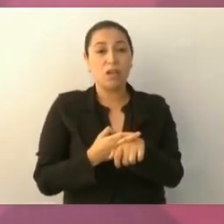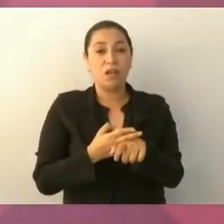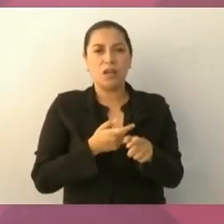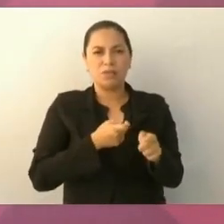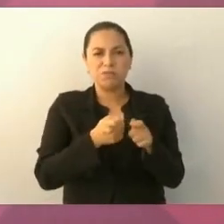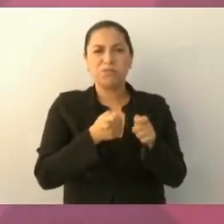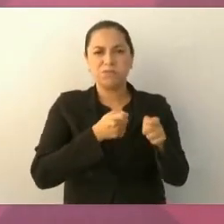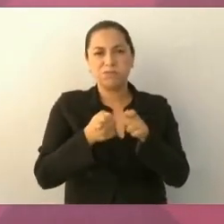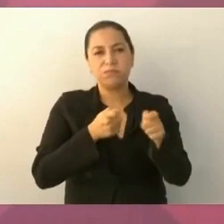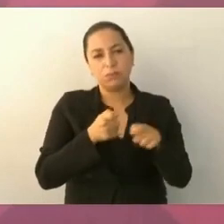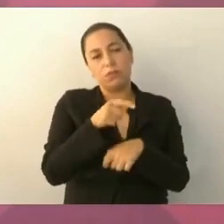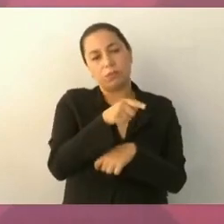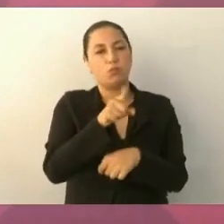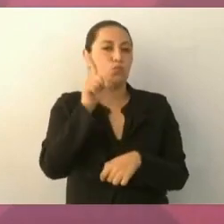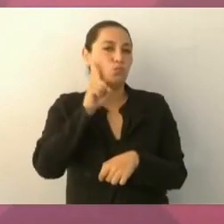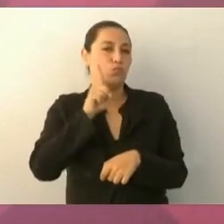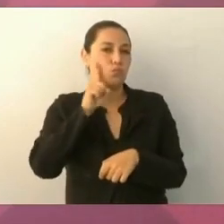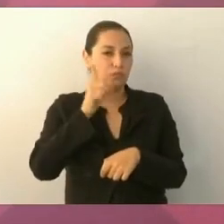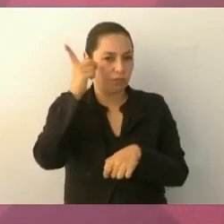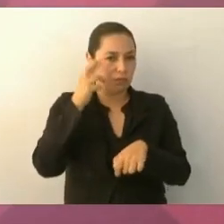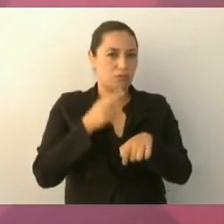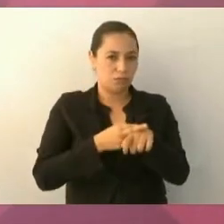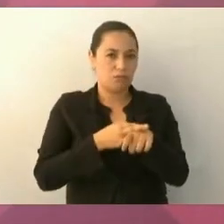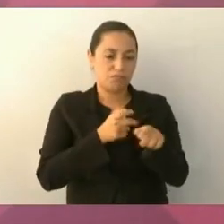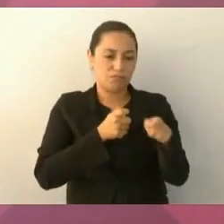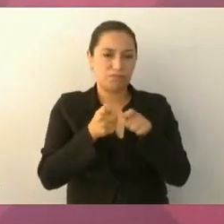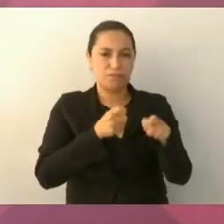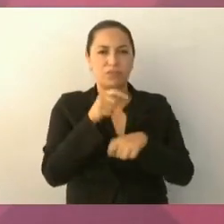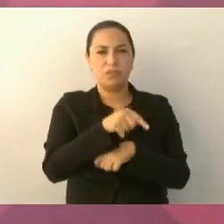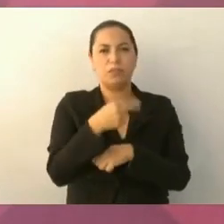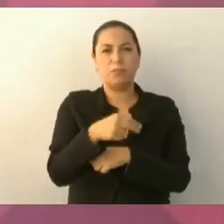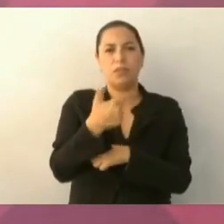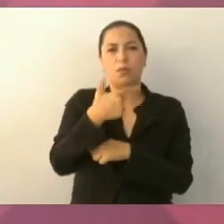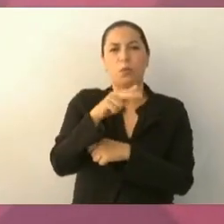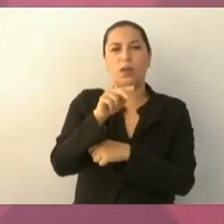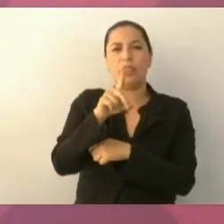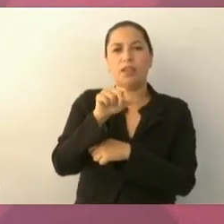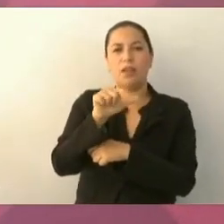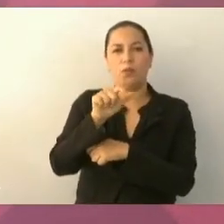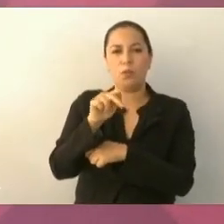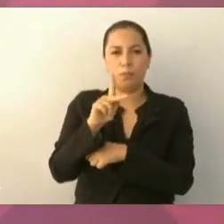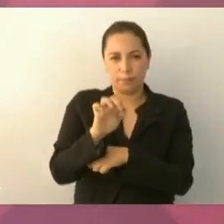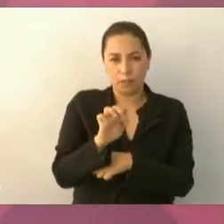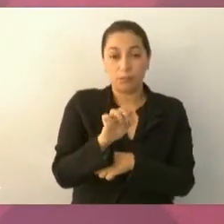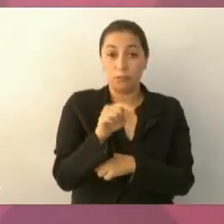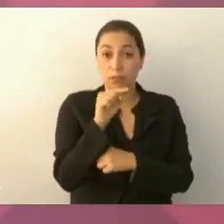la directora que tienen, ejecutiva, Guadalupe Phillips, que es de primera,